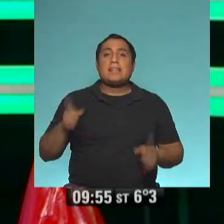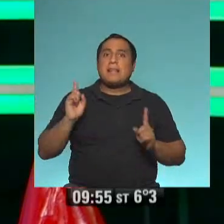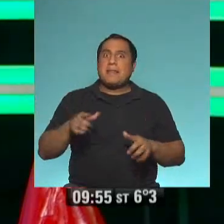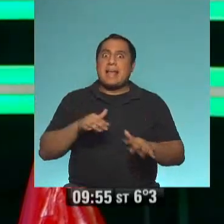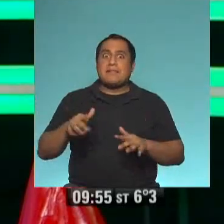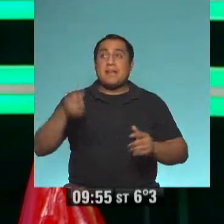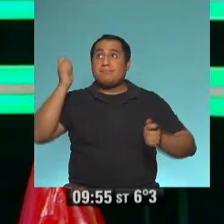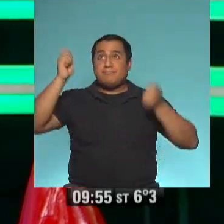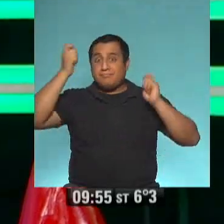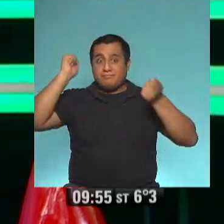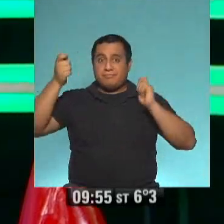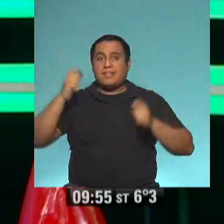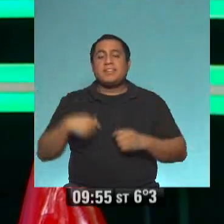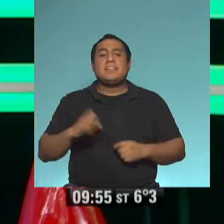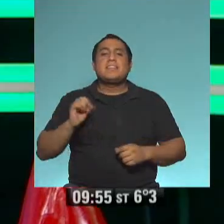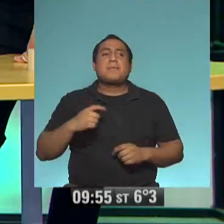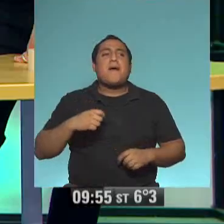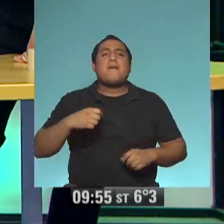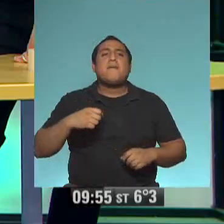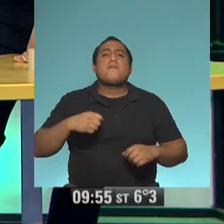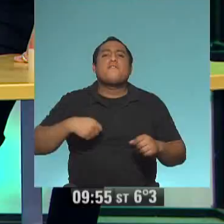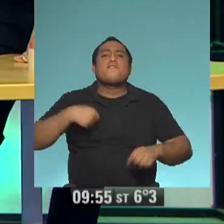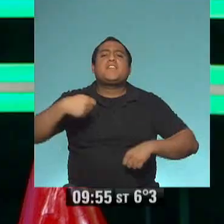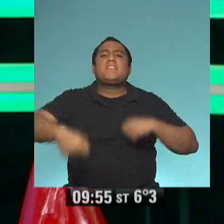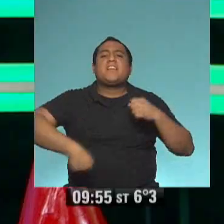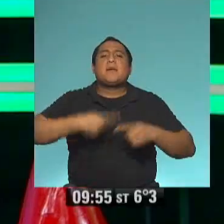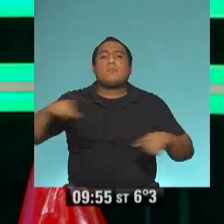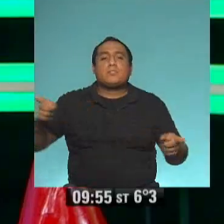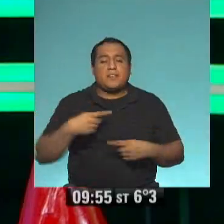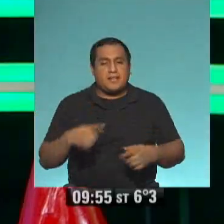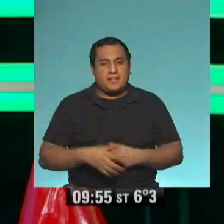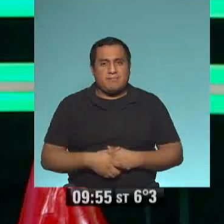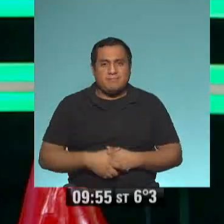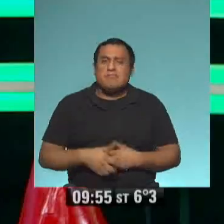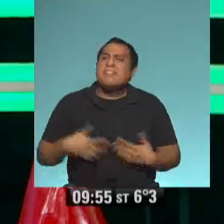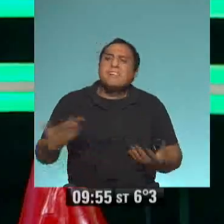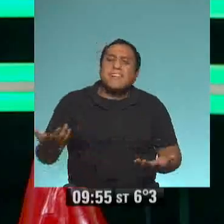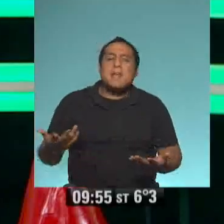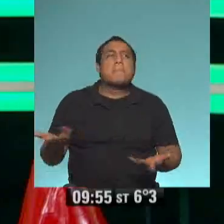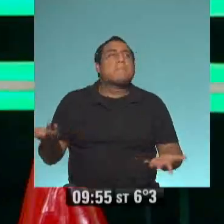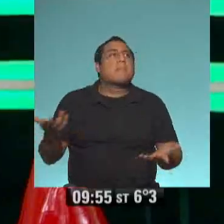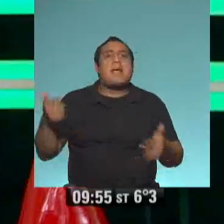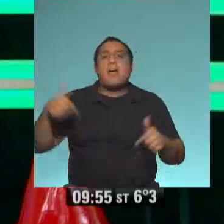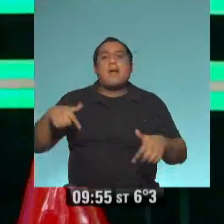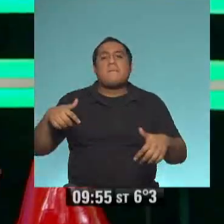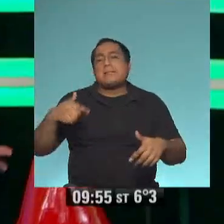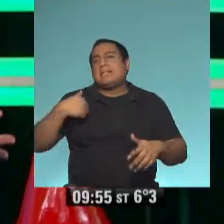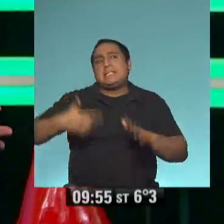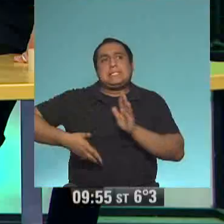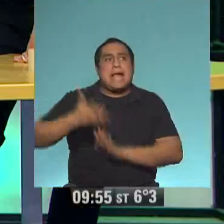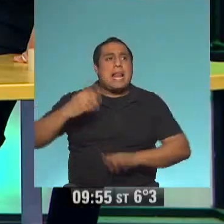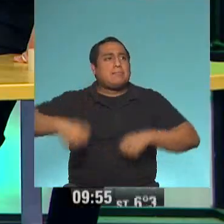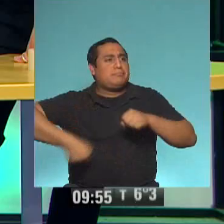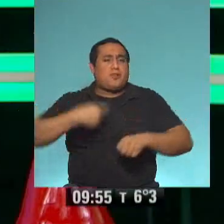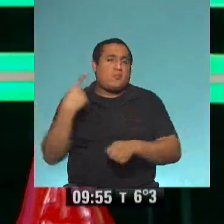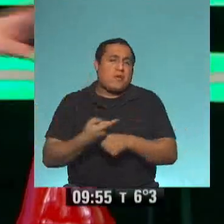unas maraquitas que se llama Bicicleta Musical. Gran canción. Es una canción para por ahí, para ahora que no podemos salir a andar tanto en